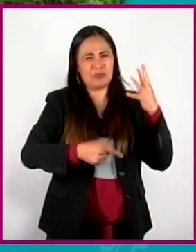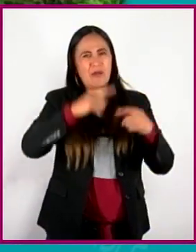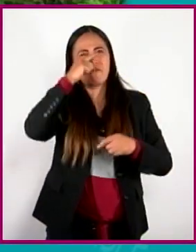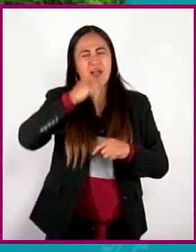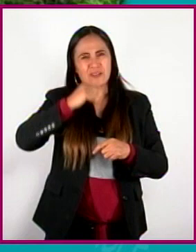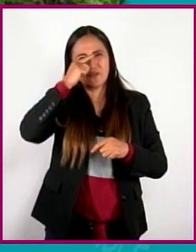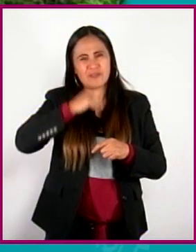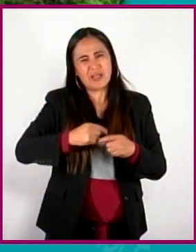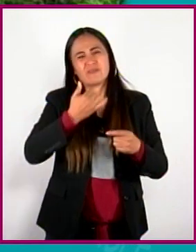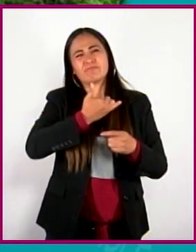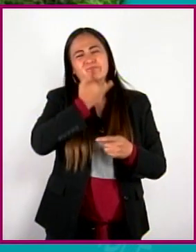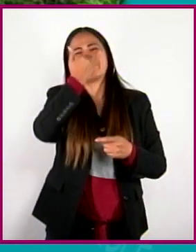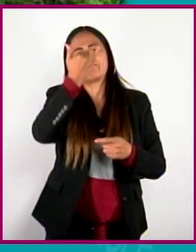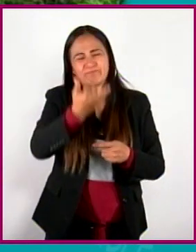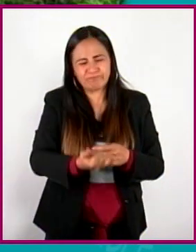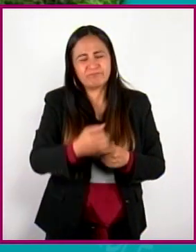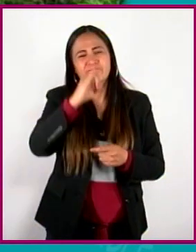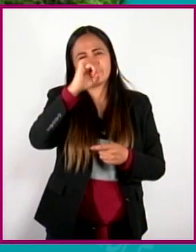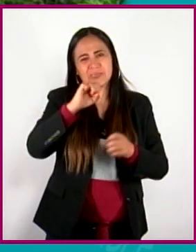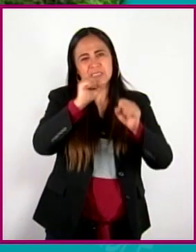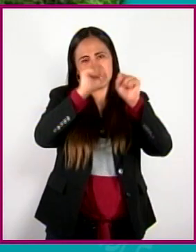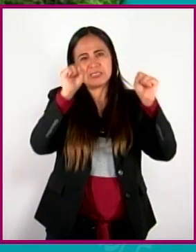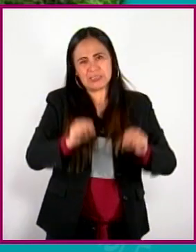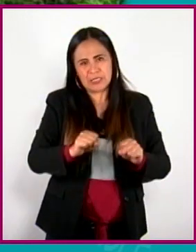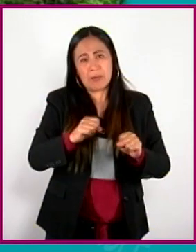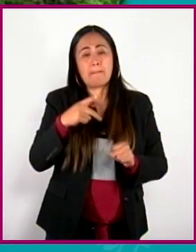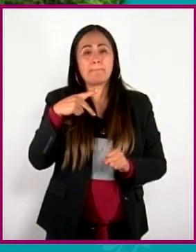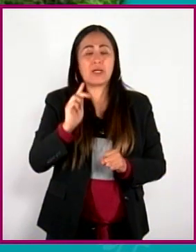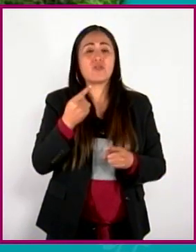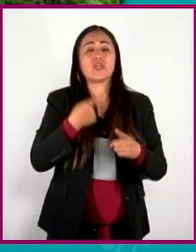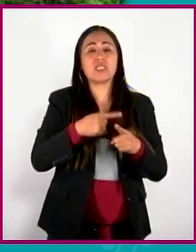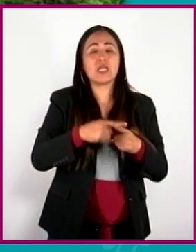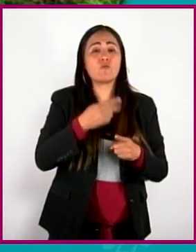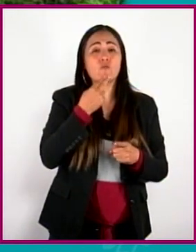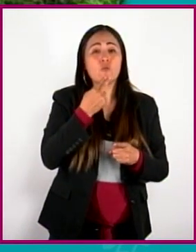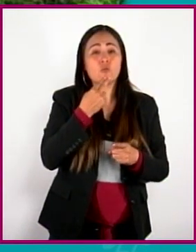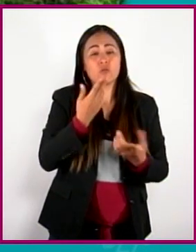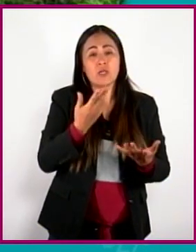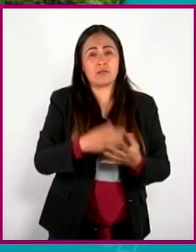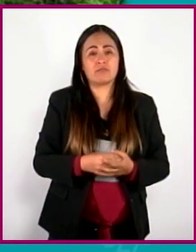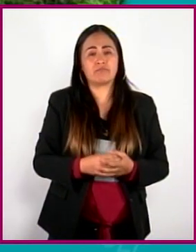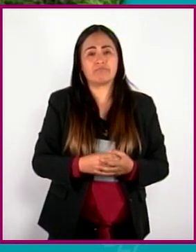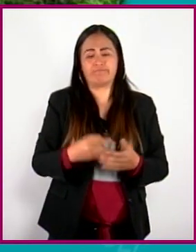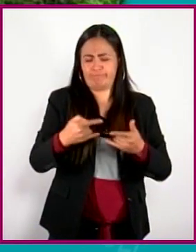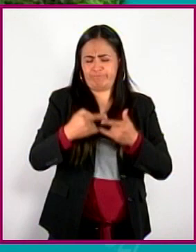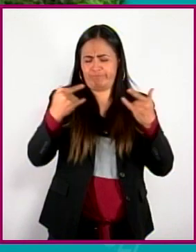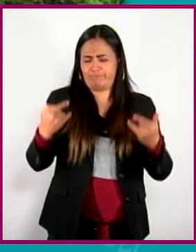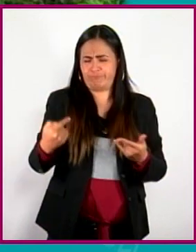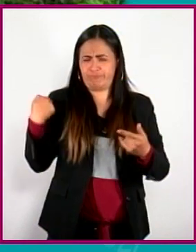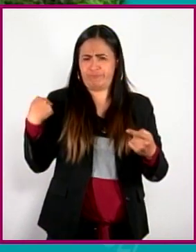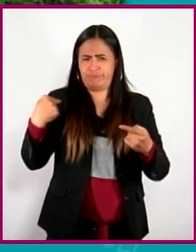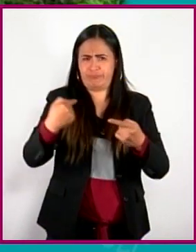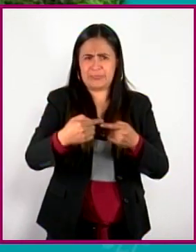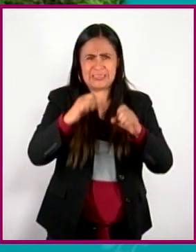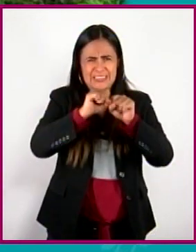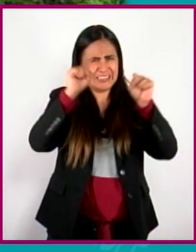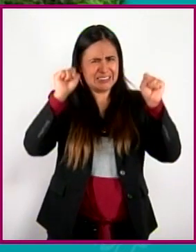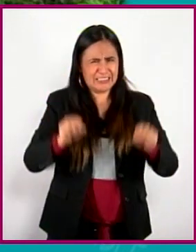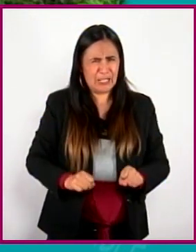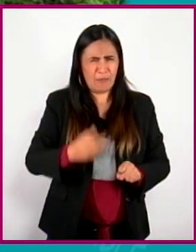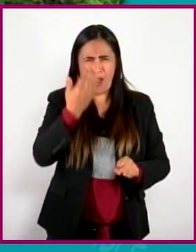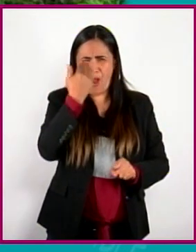sistema criptográfico, y esa es quienes lo usan. A lo largo de toda la historia, los sistemas criptográficos más robustos, los